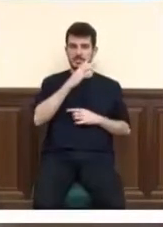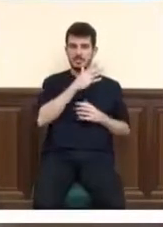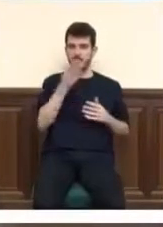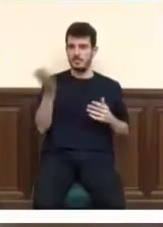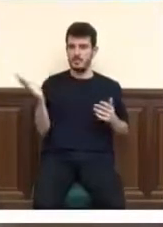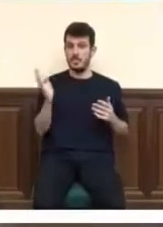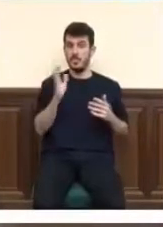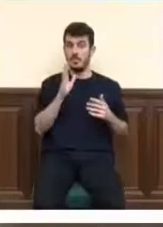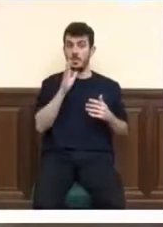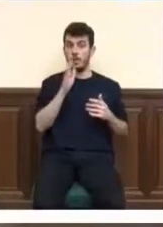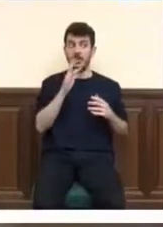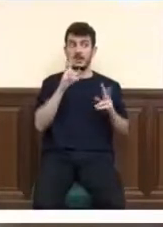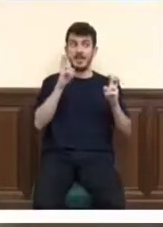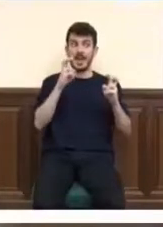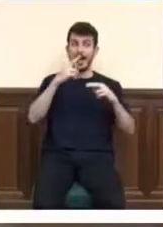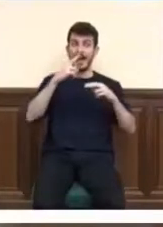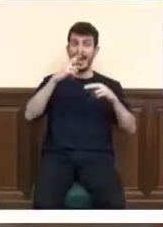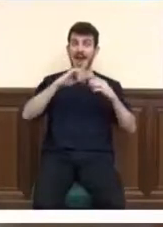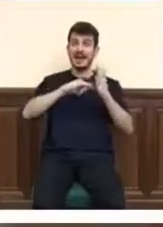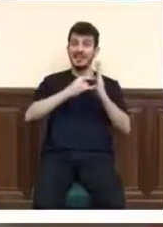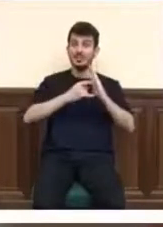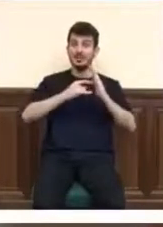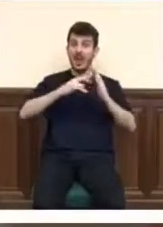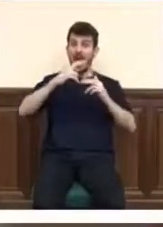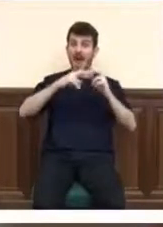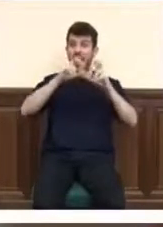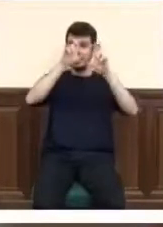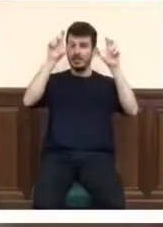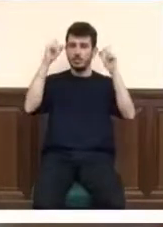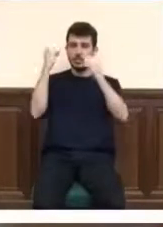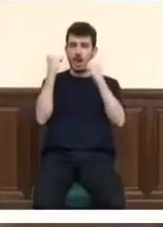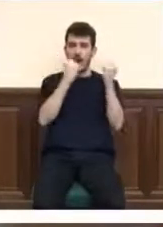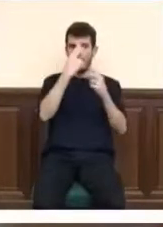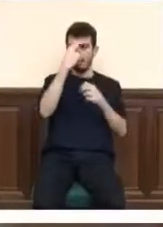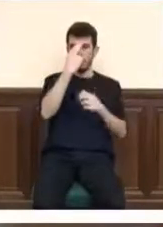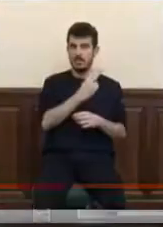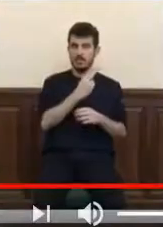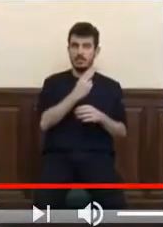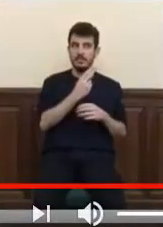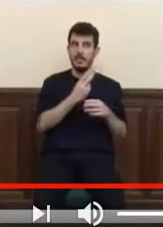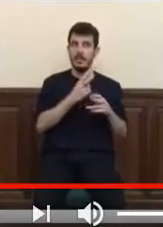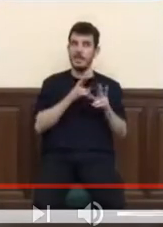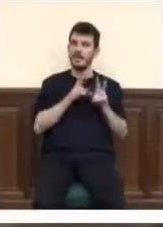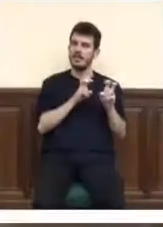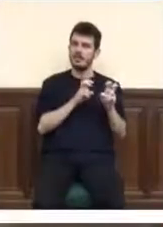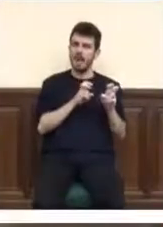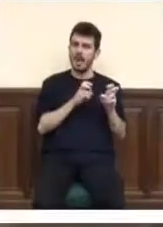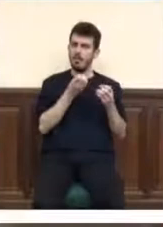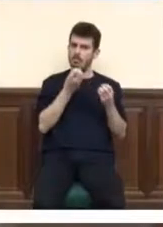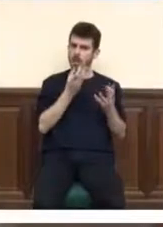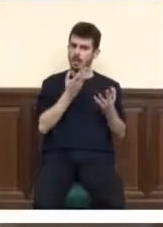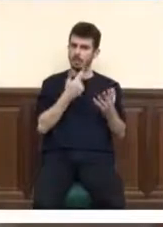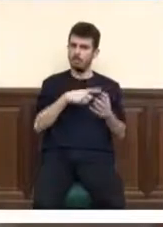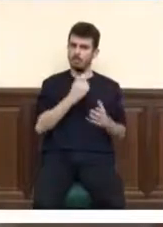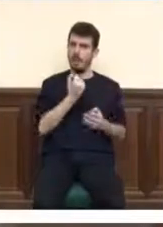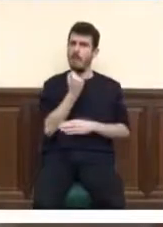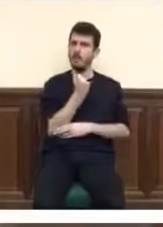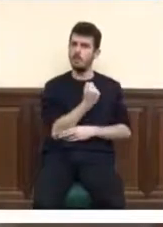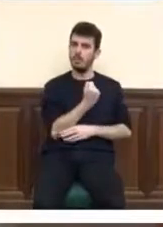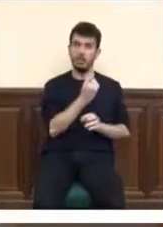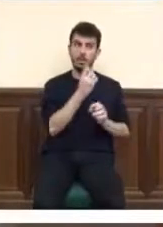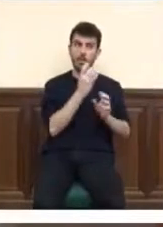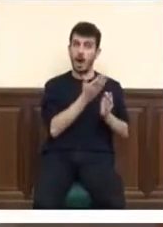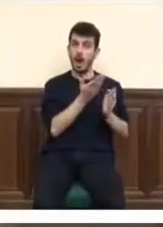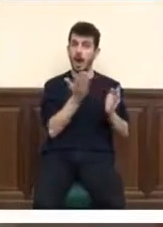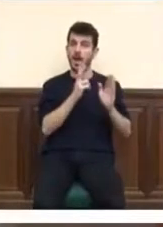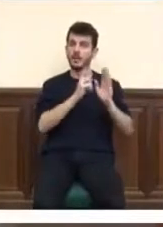la arquitectura institucional del Estado. Está bien presentar esta iniciativa y nosotros la vamos a apoyar, al igual que vamos a apoyar